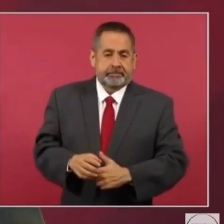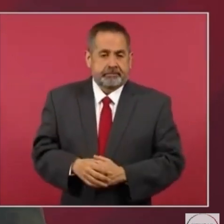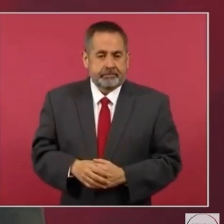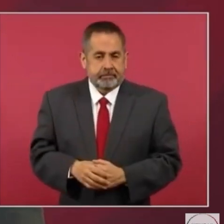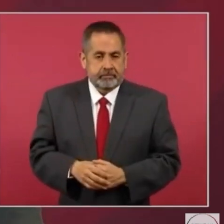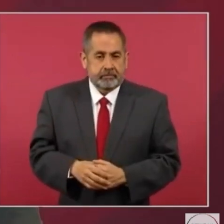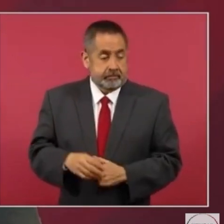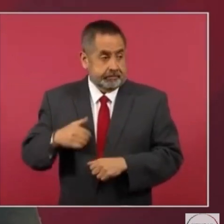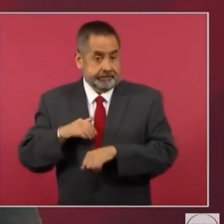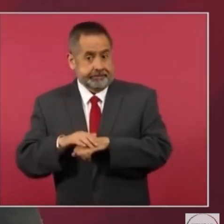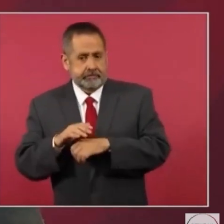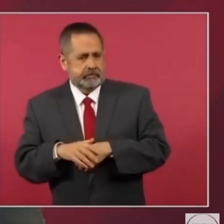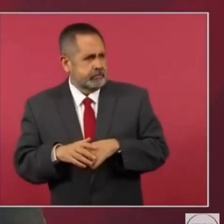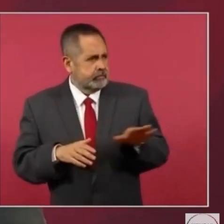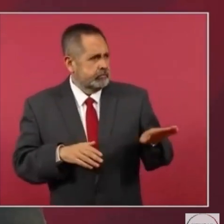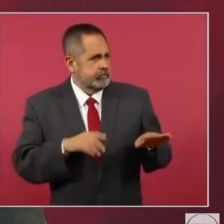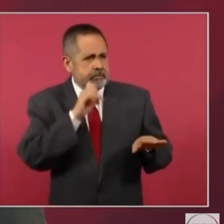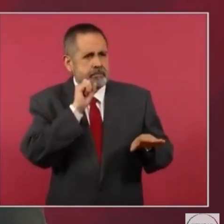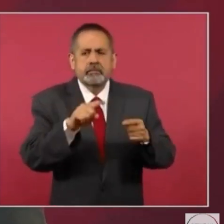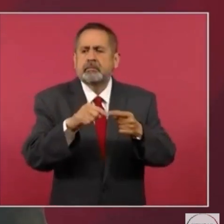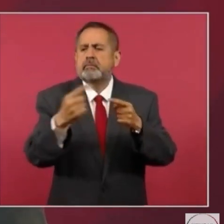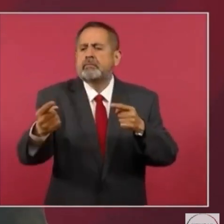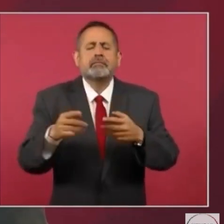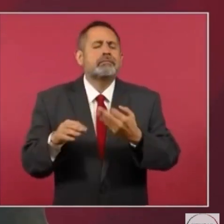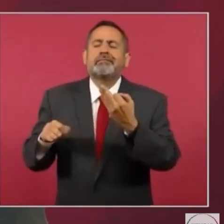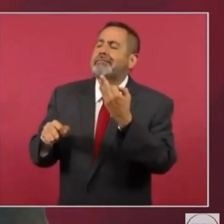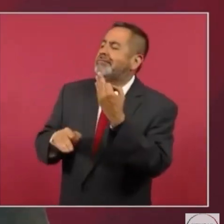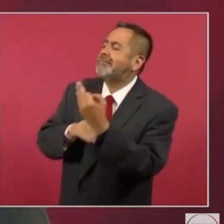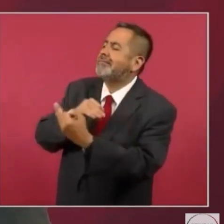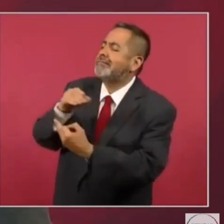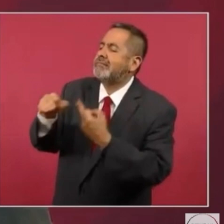Y mi amigo le dice: y a los de la oposición, a todos